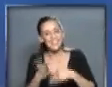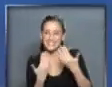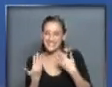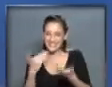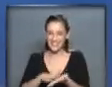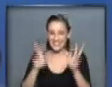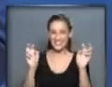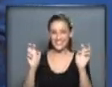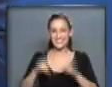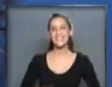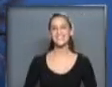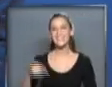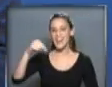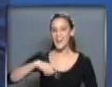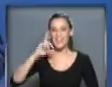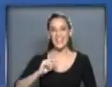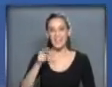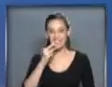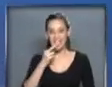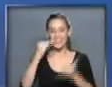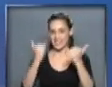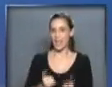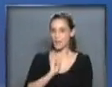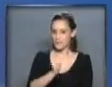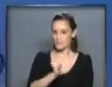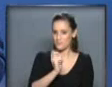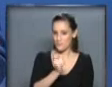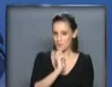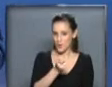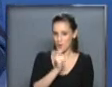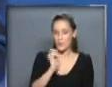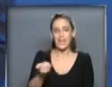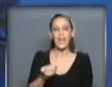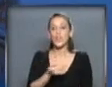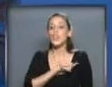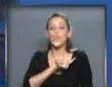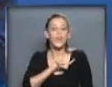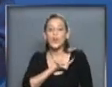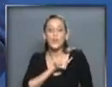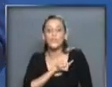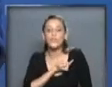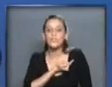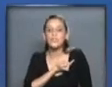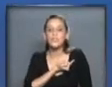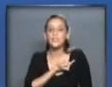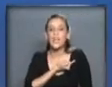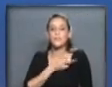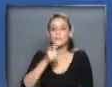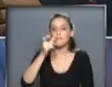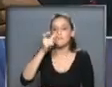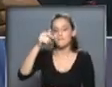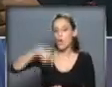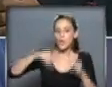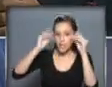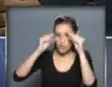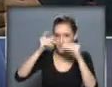Y como les decía, hoy es viernes, tenemos un móvil. ¿Dónde está el turco esta noche?